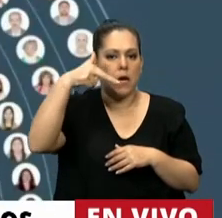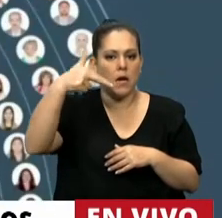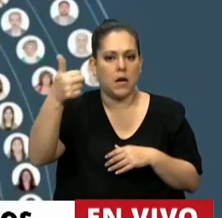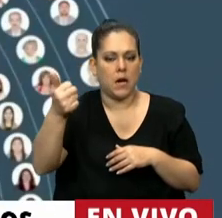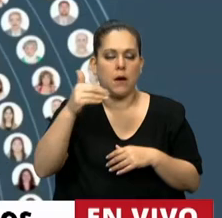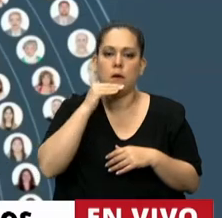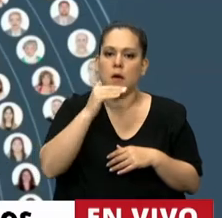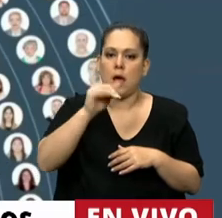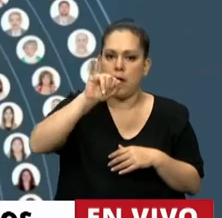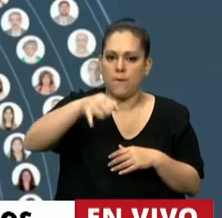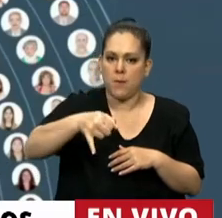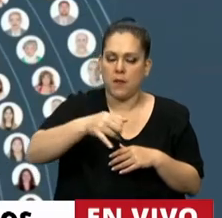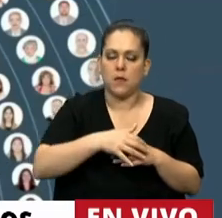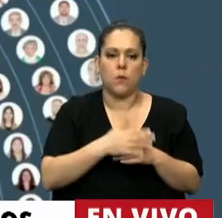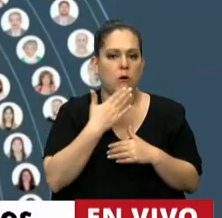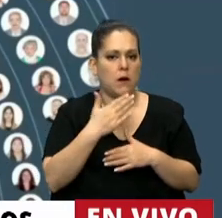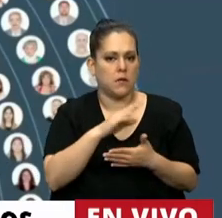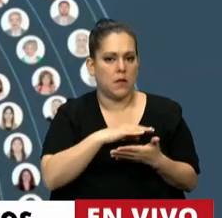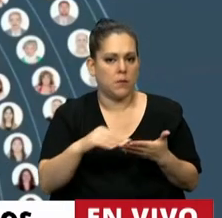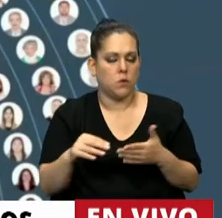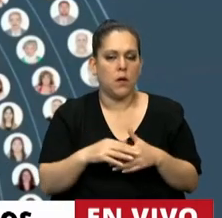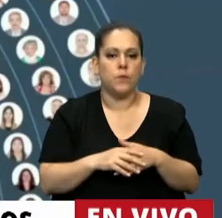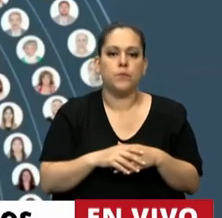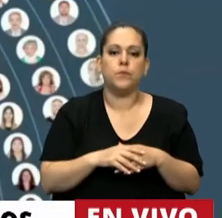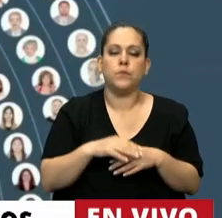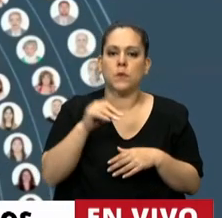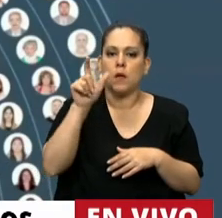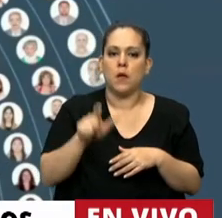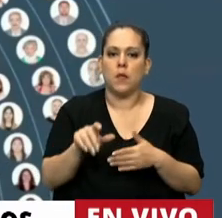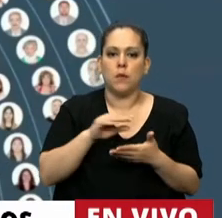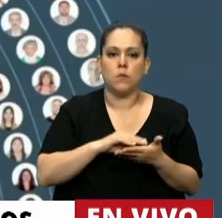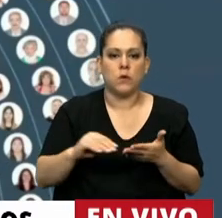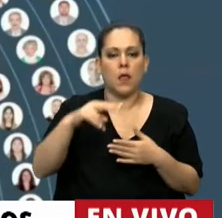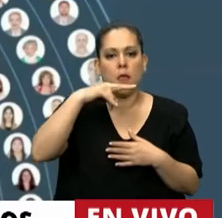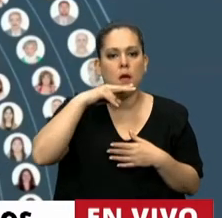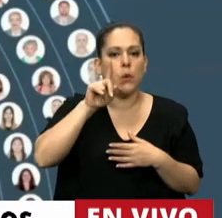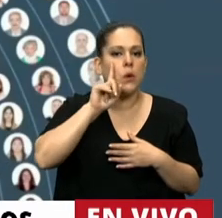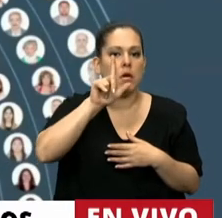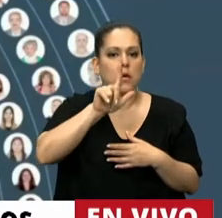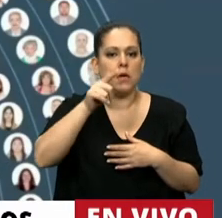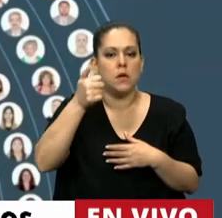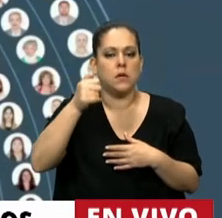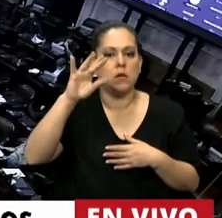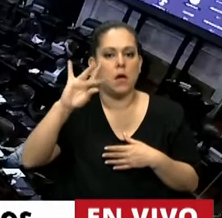Afirmativo, presidente. Gracias, diputado. Diputada Leonor Martínez Villada.